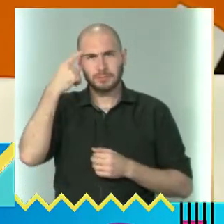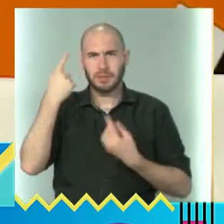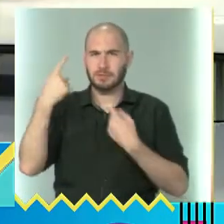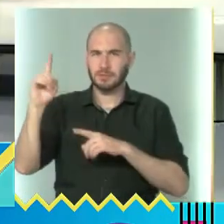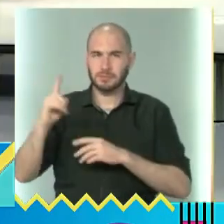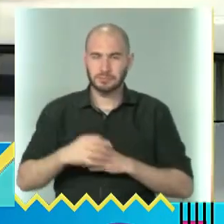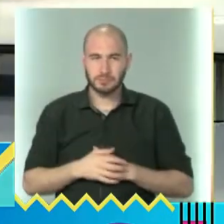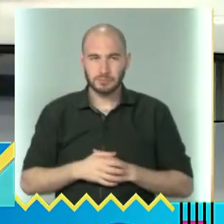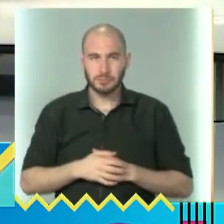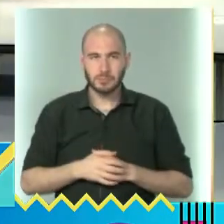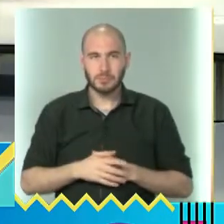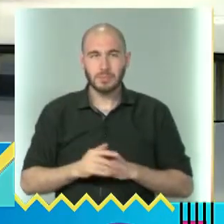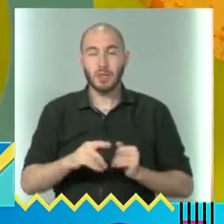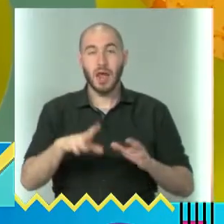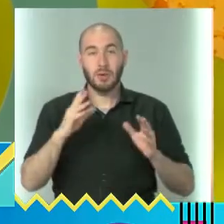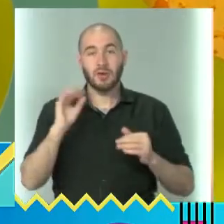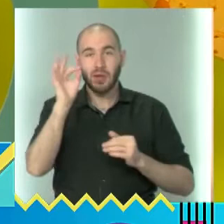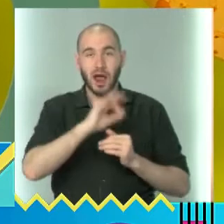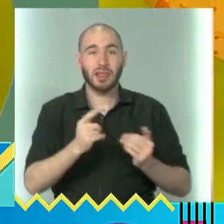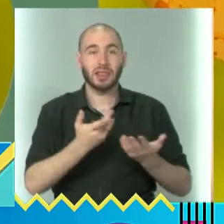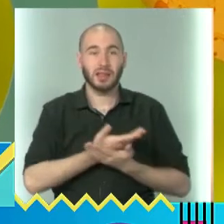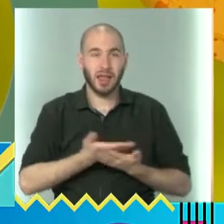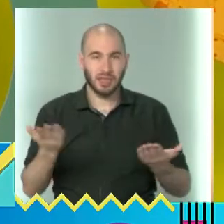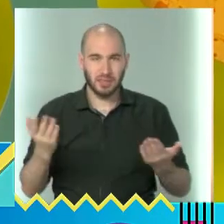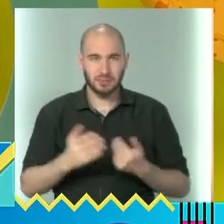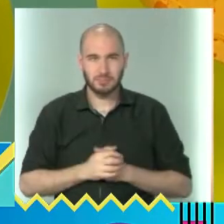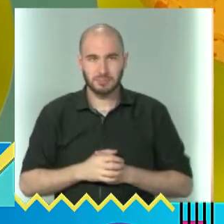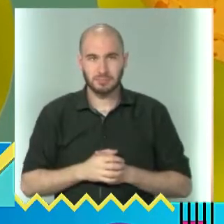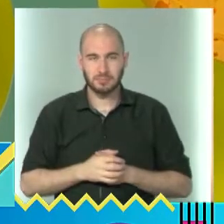cosa. Y probablemente en el gran arte